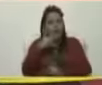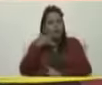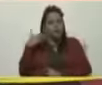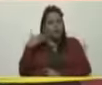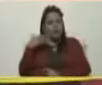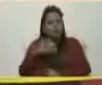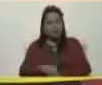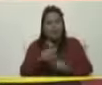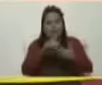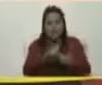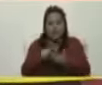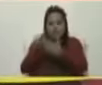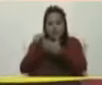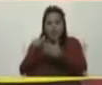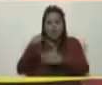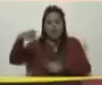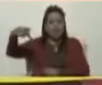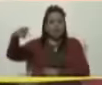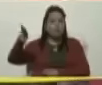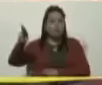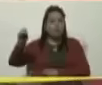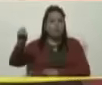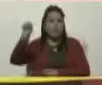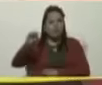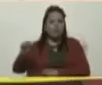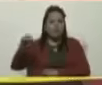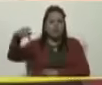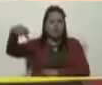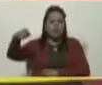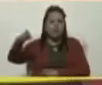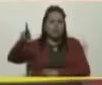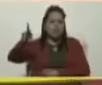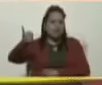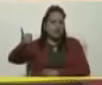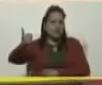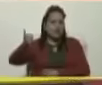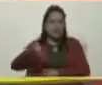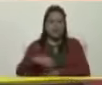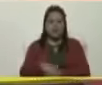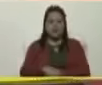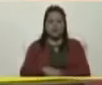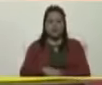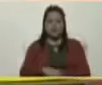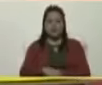al dirigente Carlos Prosperi. ¿Es Prosperi o Prosperi?